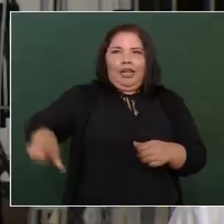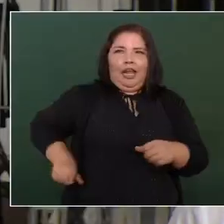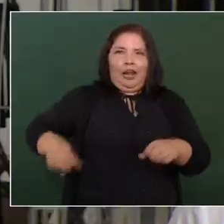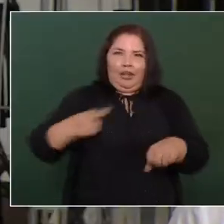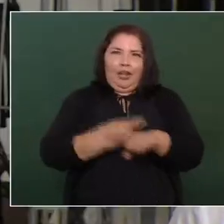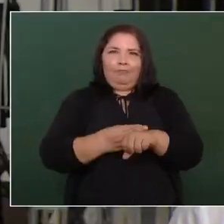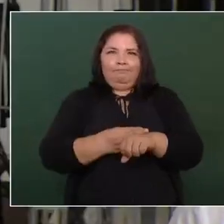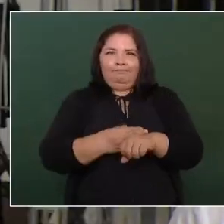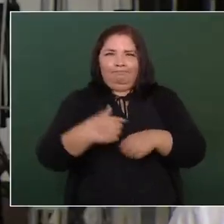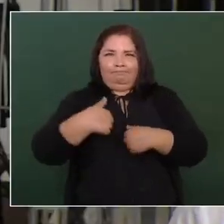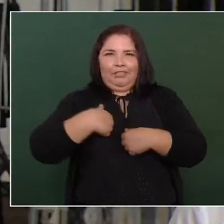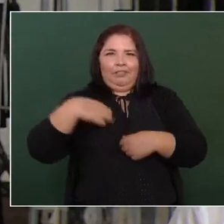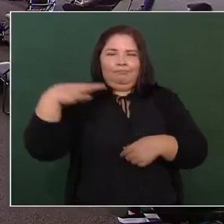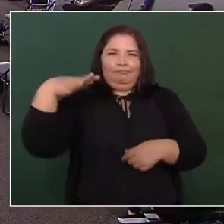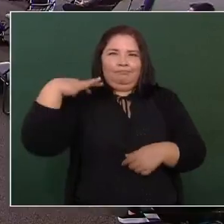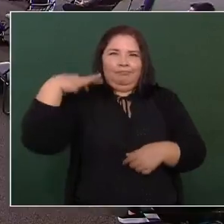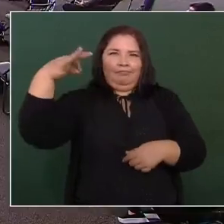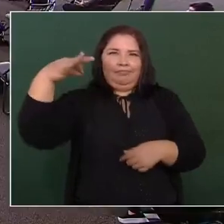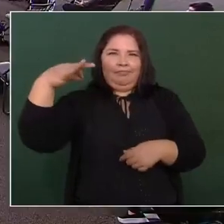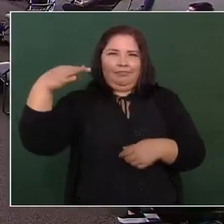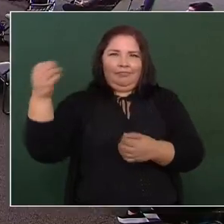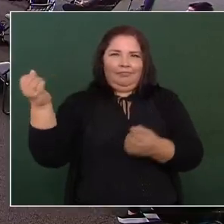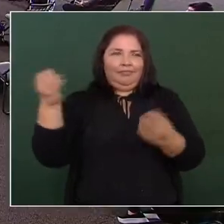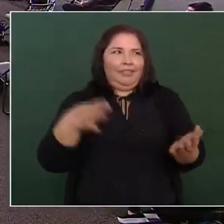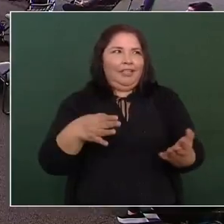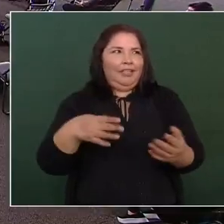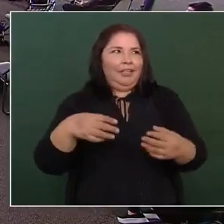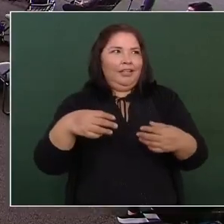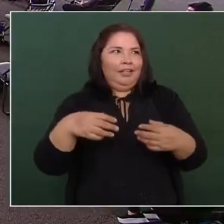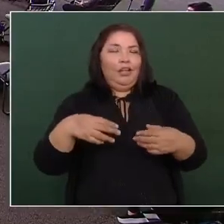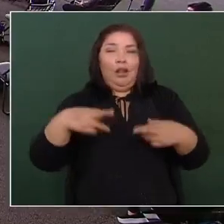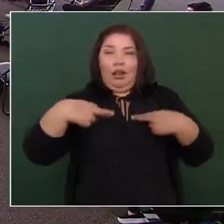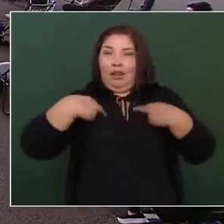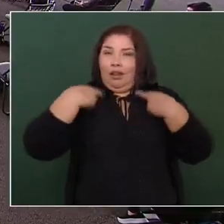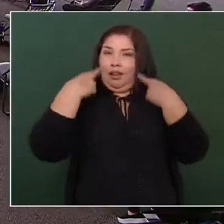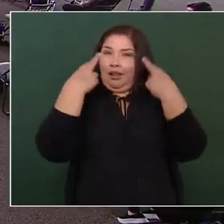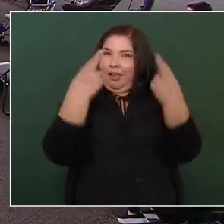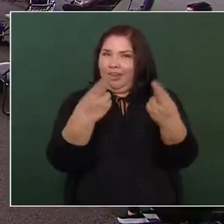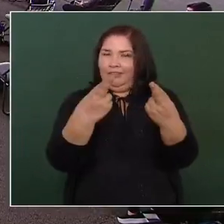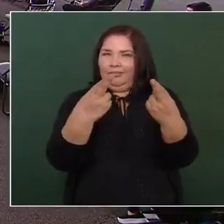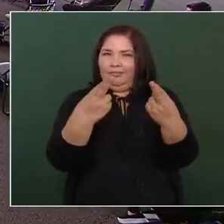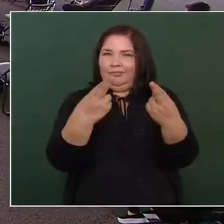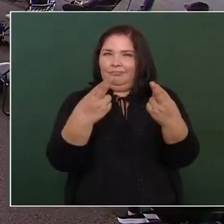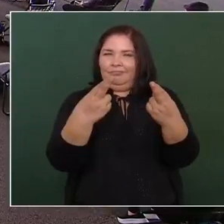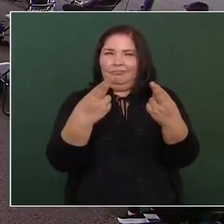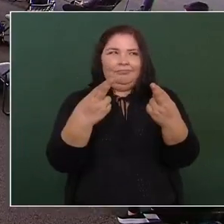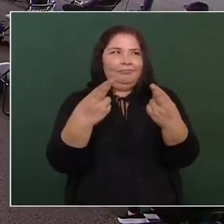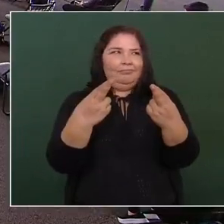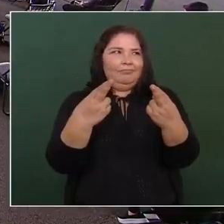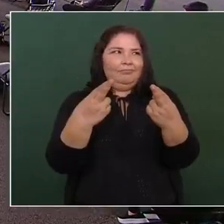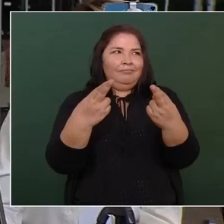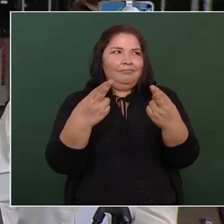la oportunidad. Le traigo de regalo.